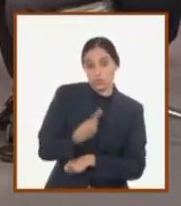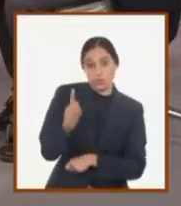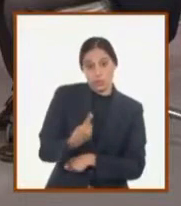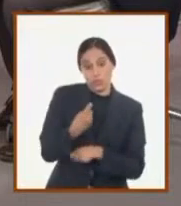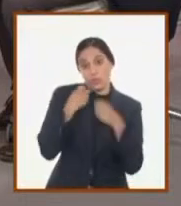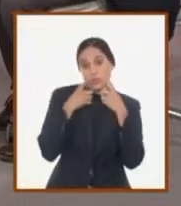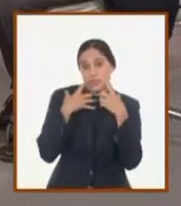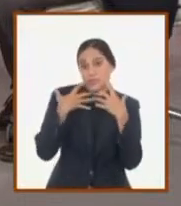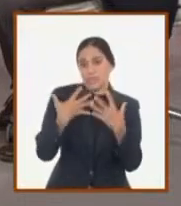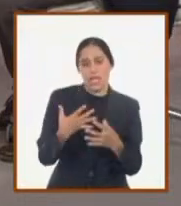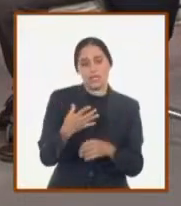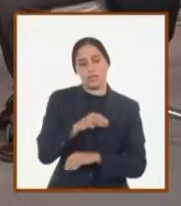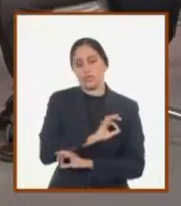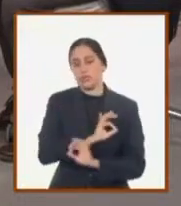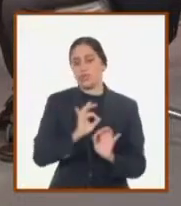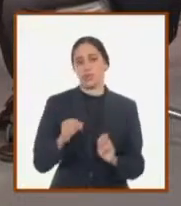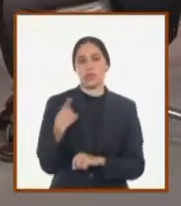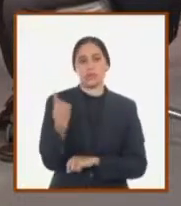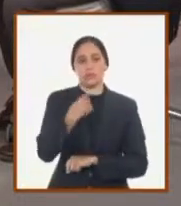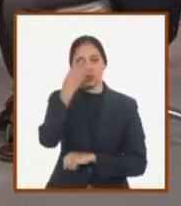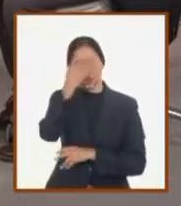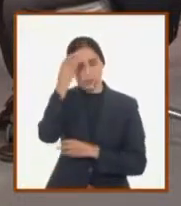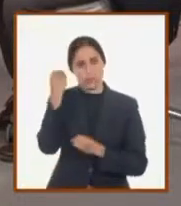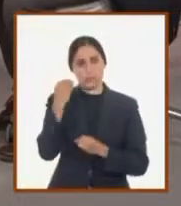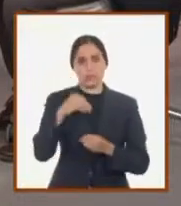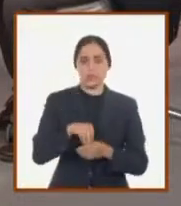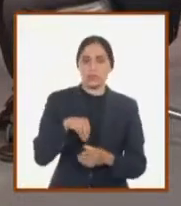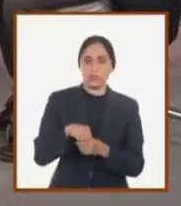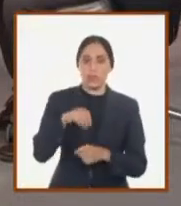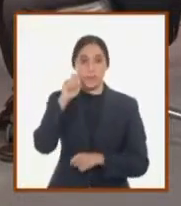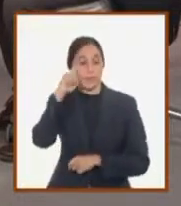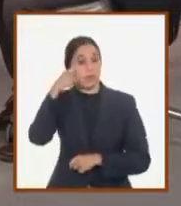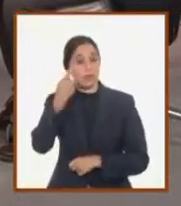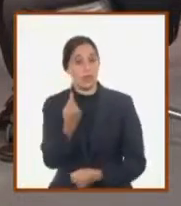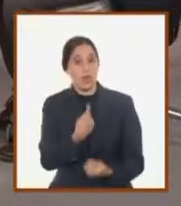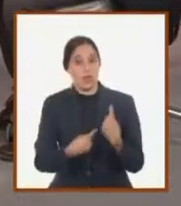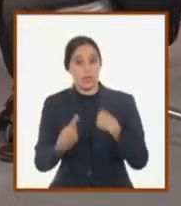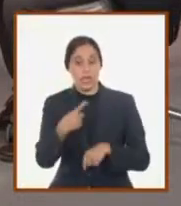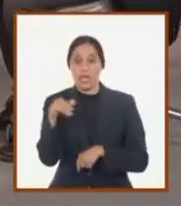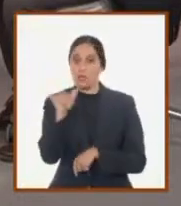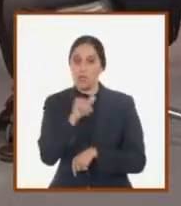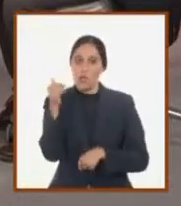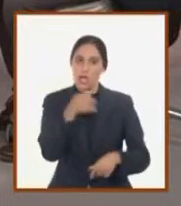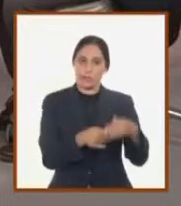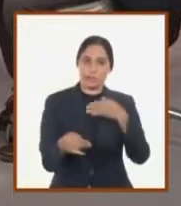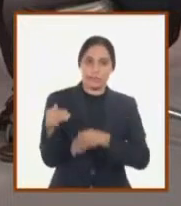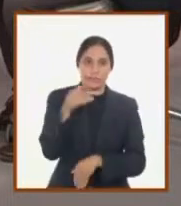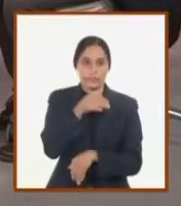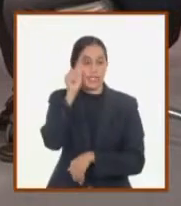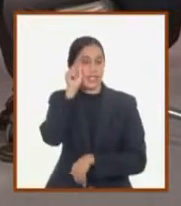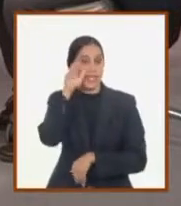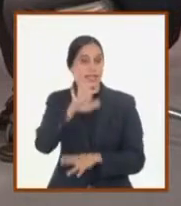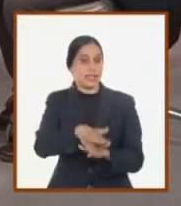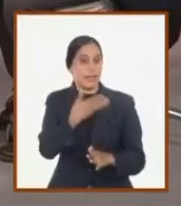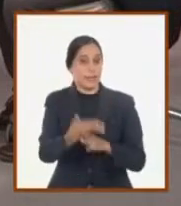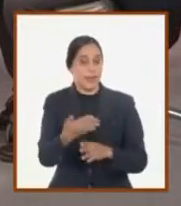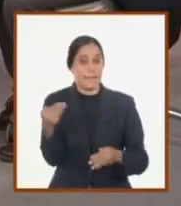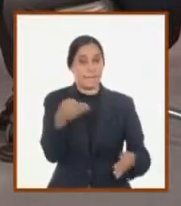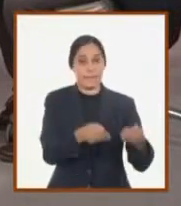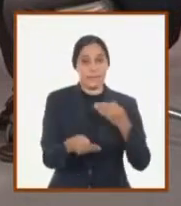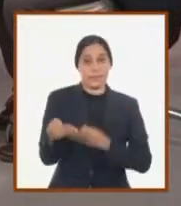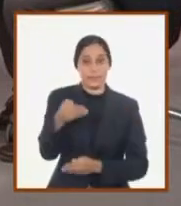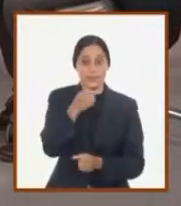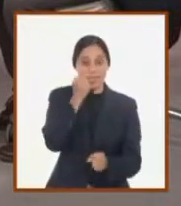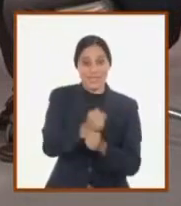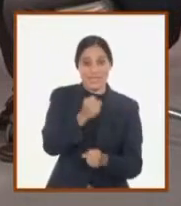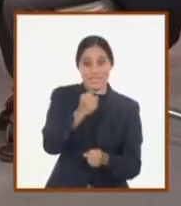olvidamos están en nuestras en nuestras Memorias de las que vinieron con Celia y los que se incorporaron después al trabajo